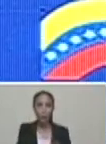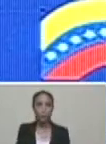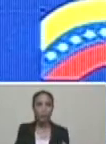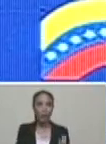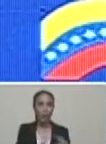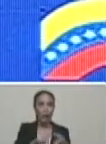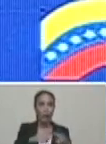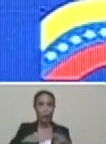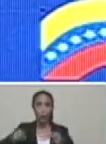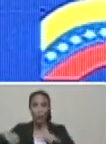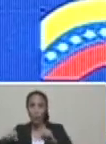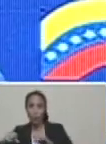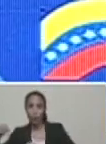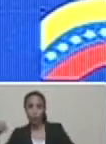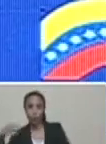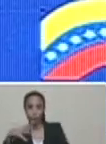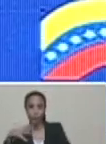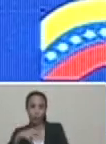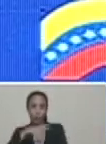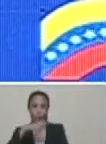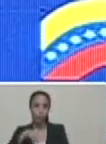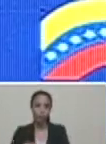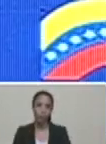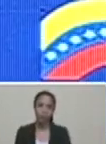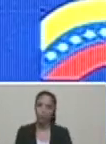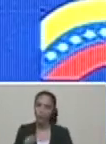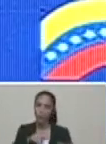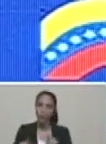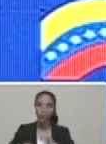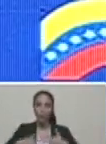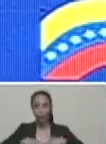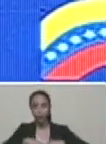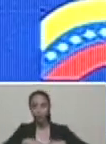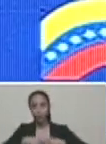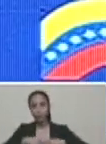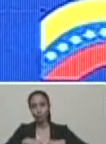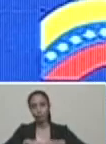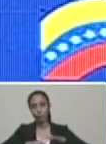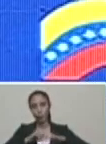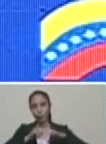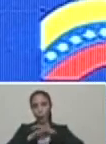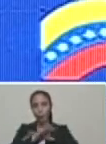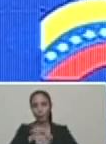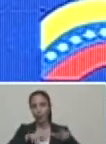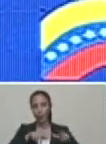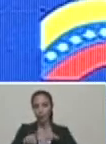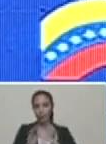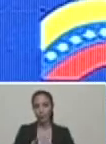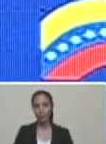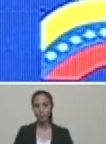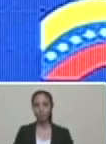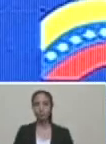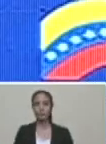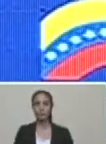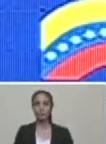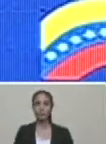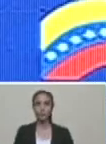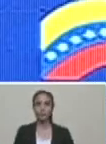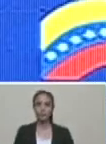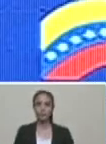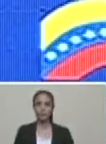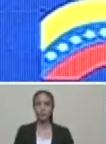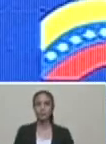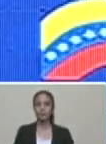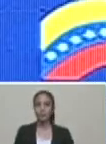con una moto. Ya le pusimos una planta, presidente. Nos las dio acá adentro. Y yo creo que ha